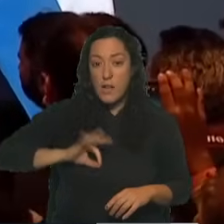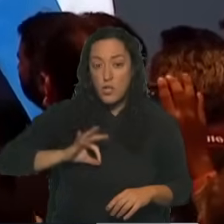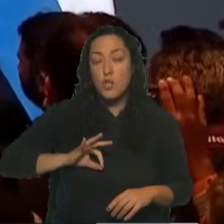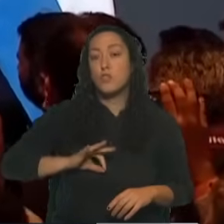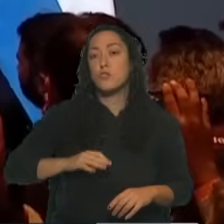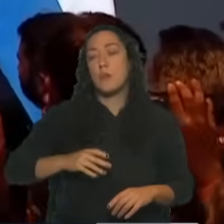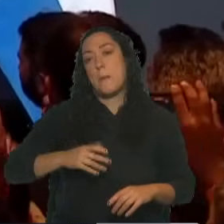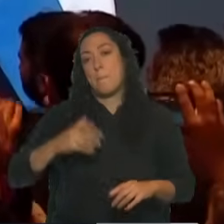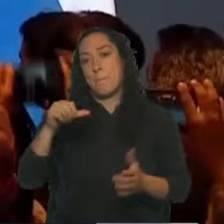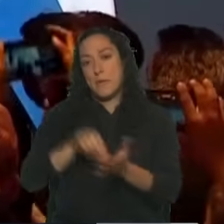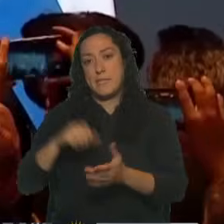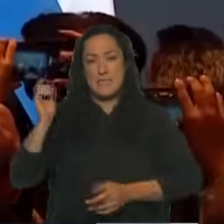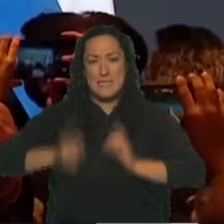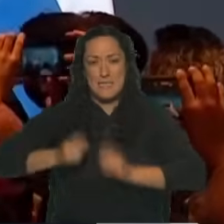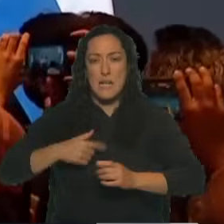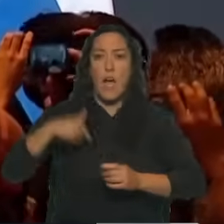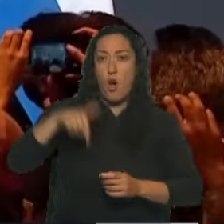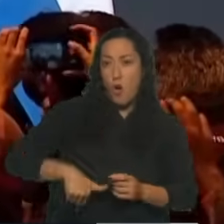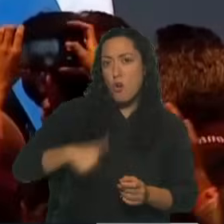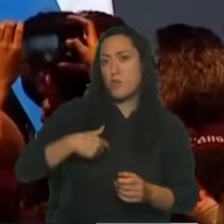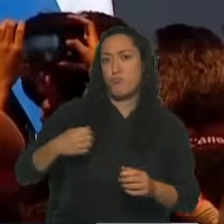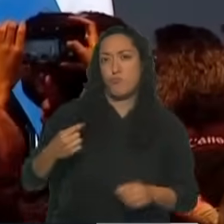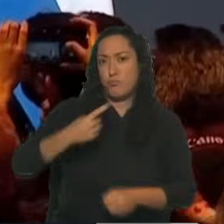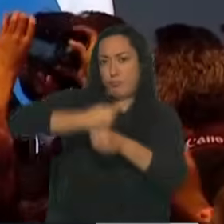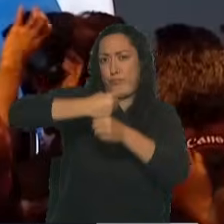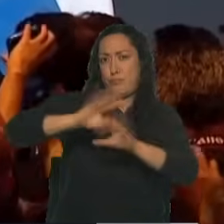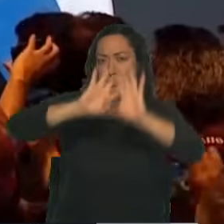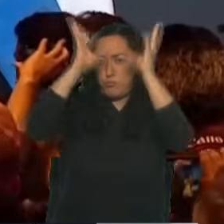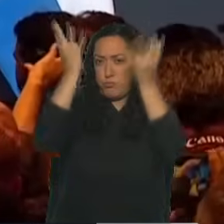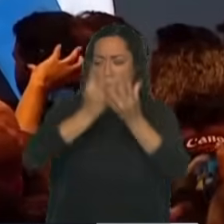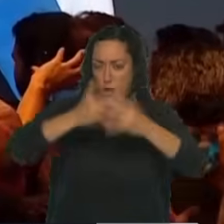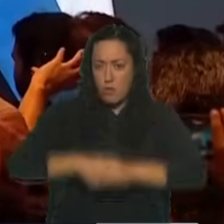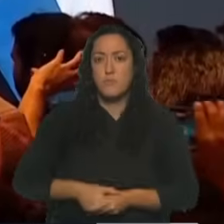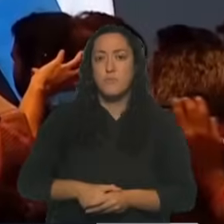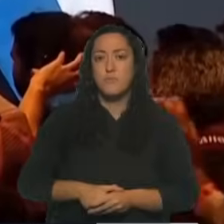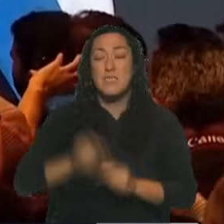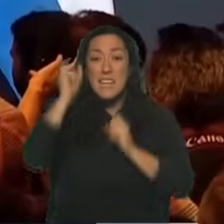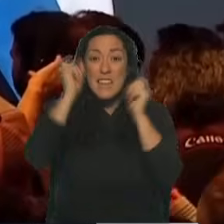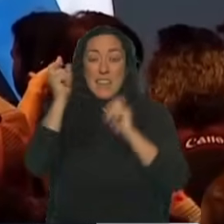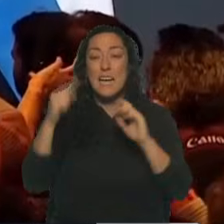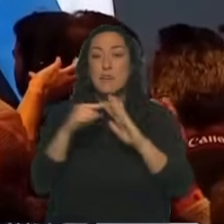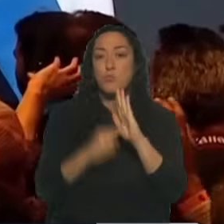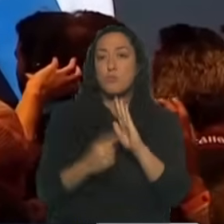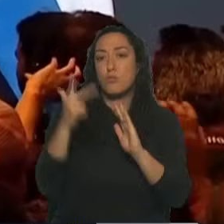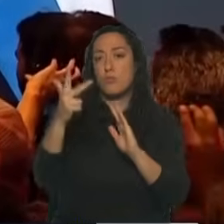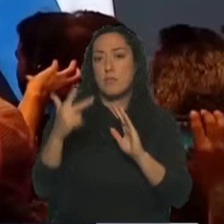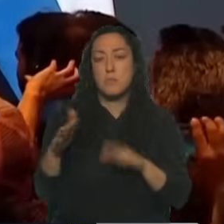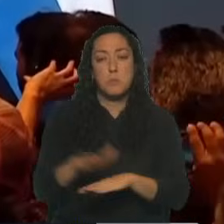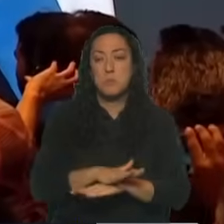bárbaros pasáramos a ser la primer potencia mundial. Esas ideas se basan en 3 premisas muy